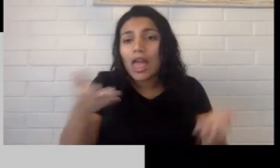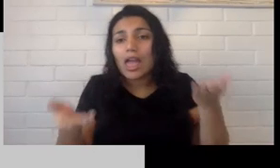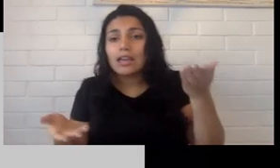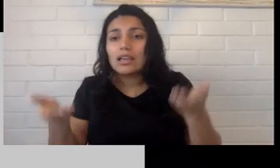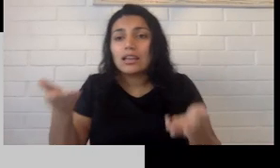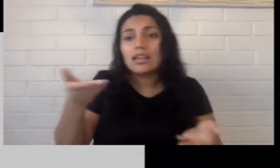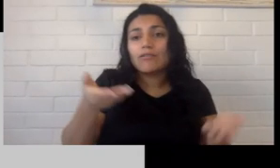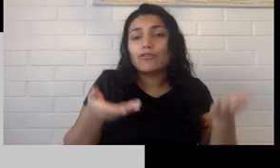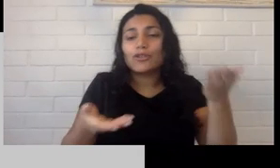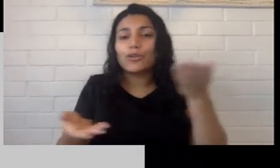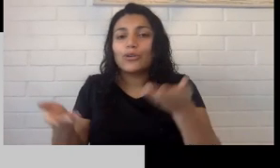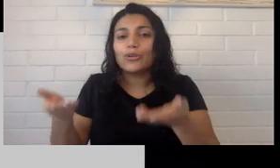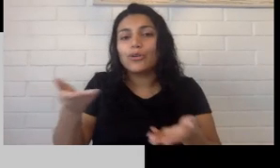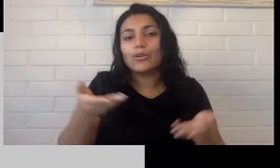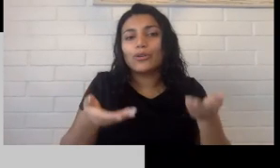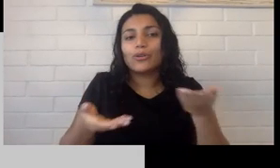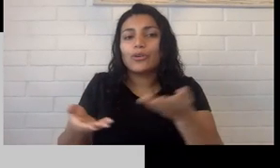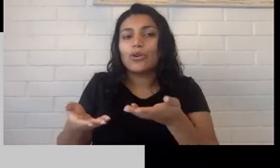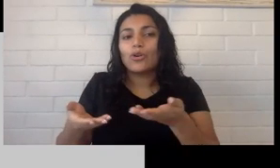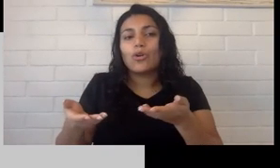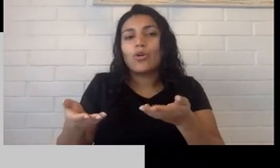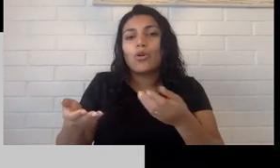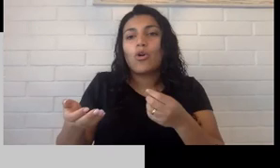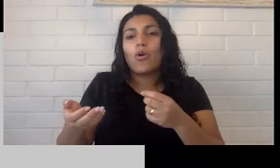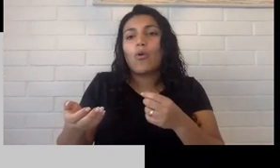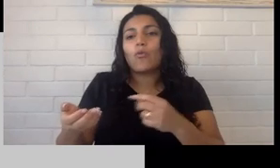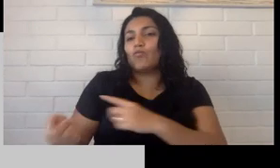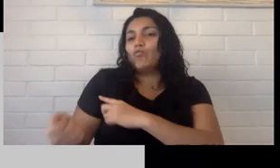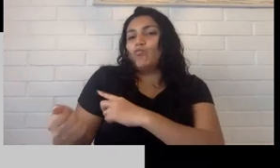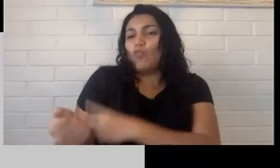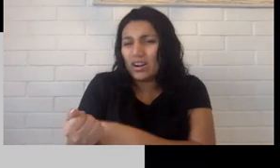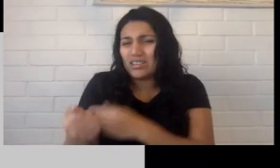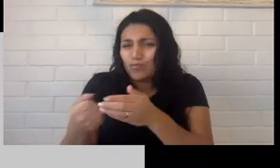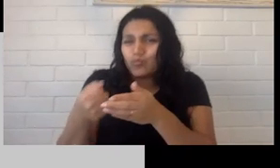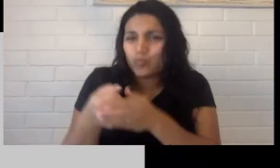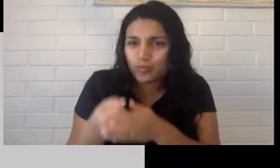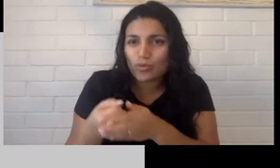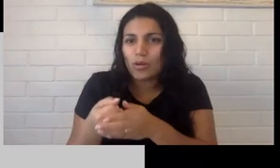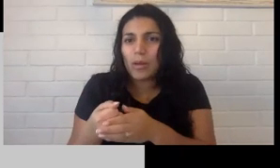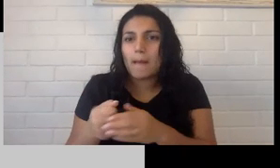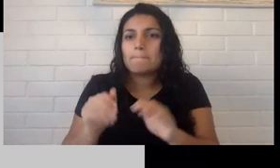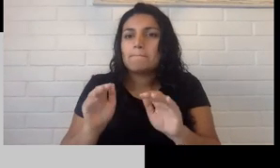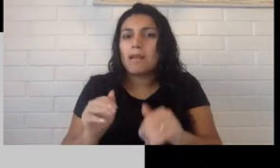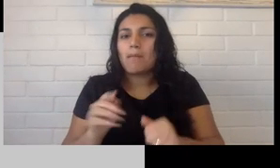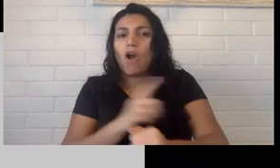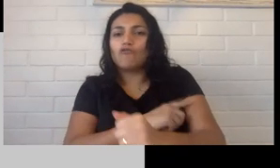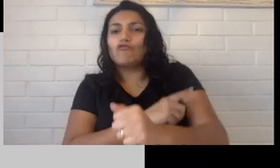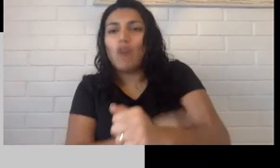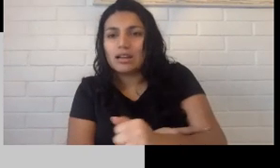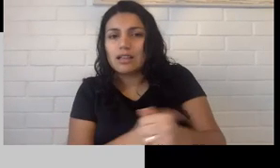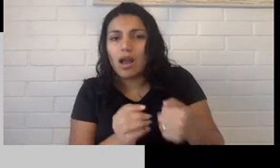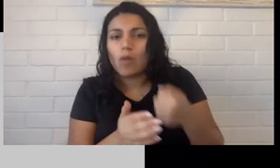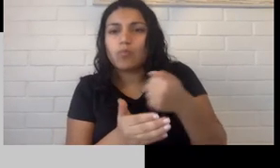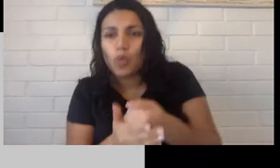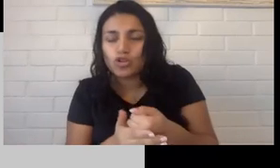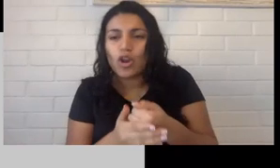que sopesarse la fuerza impulsora que representa el gradiente de concentración con la fuerza impulsora que tiene el